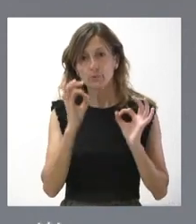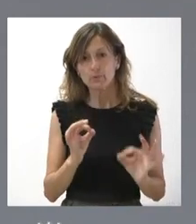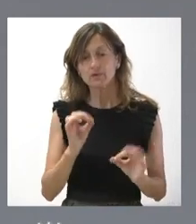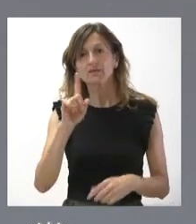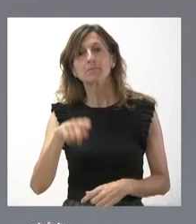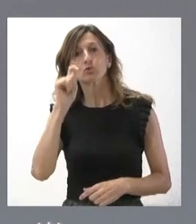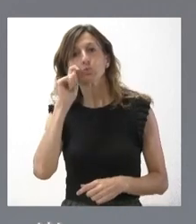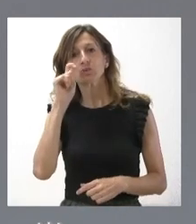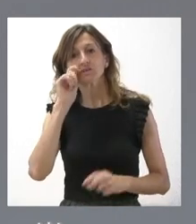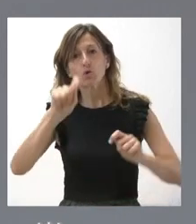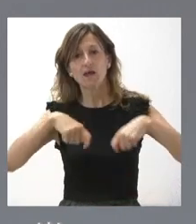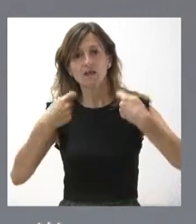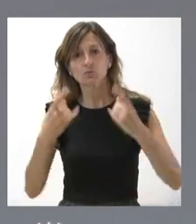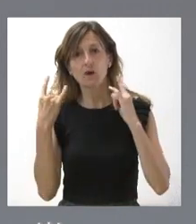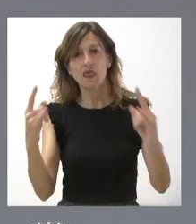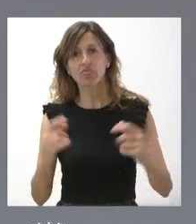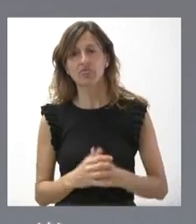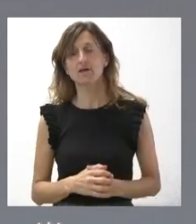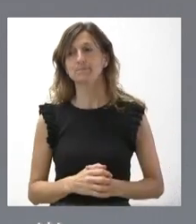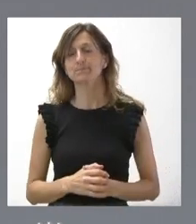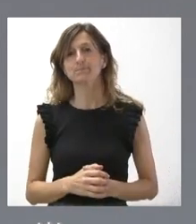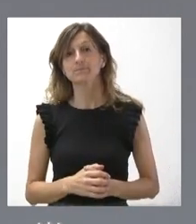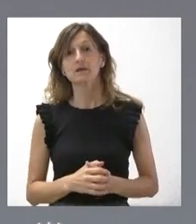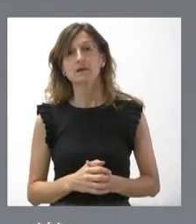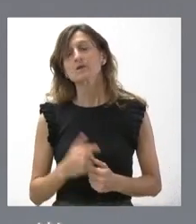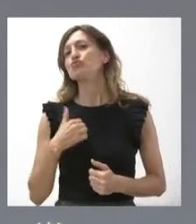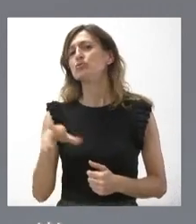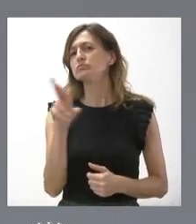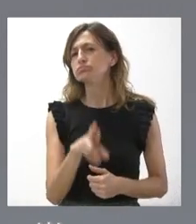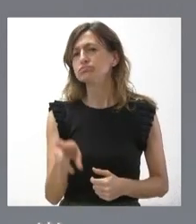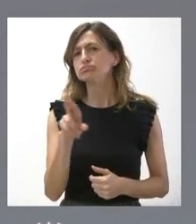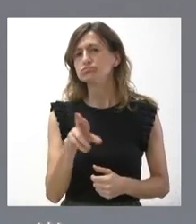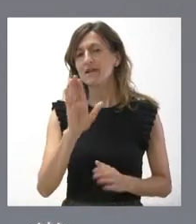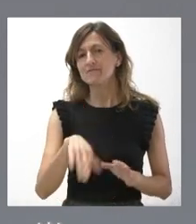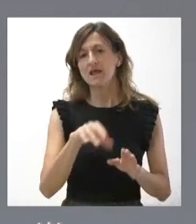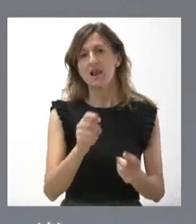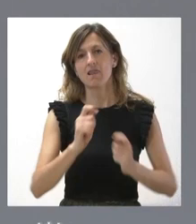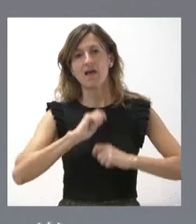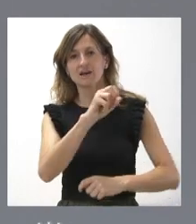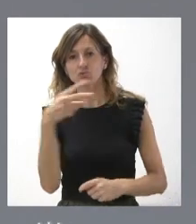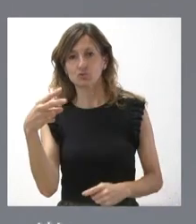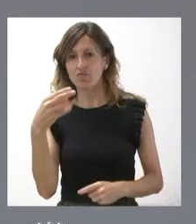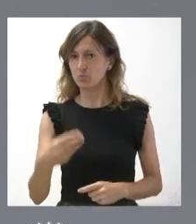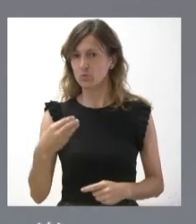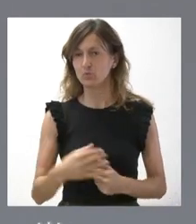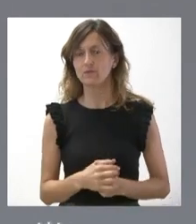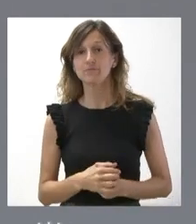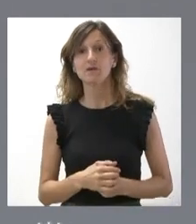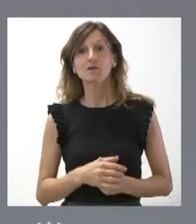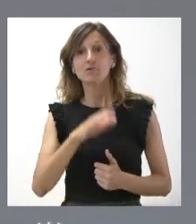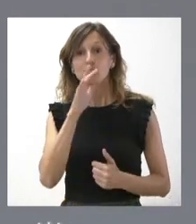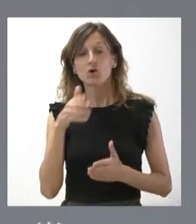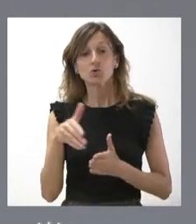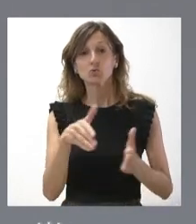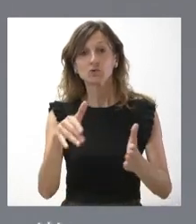turismo de naturaleza. Y esta insistencia nos ha dado muy buenos resultados, porque nuestras rutas del vino